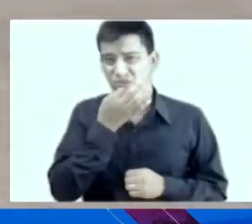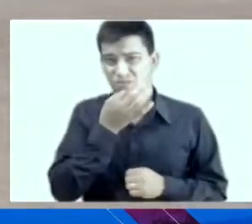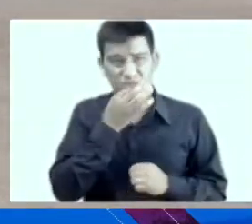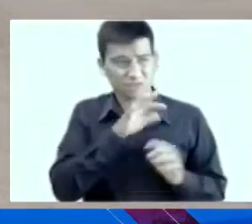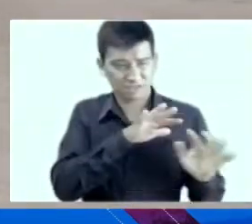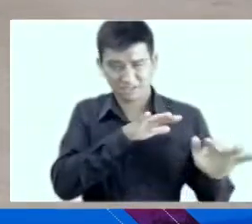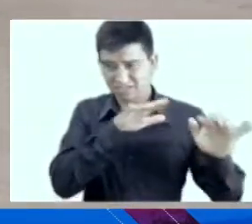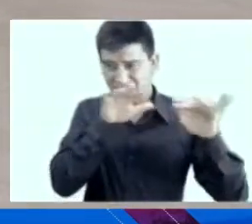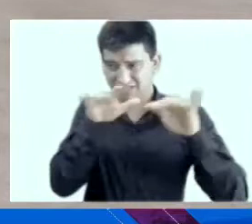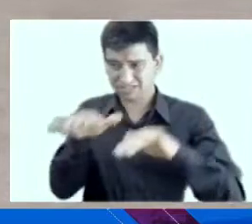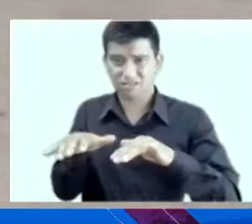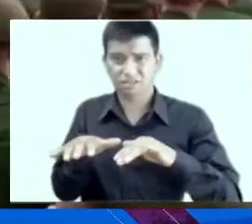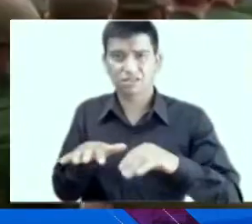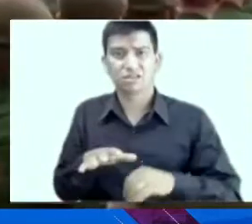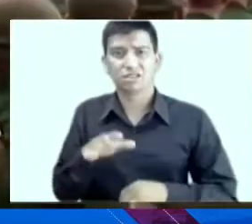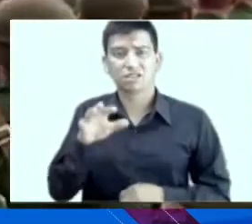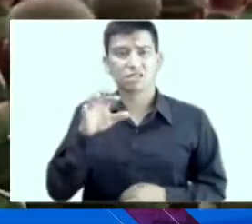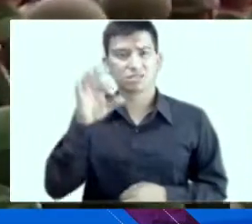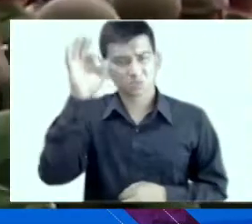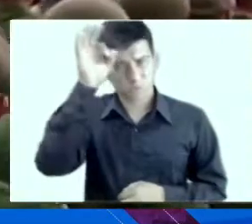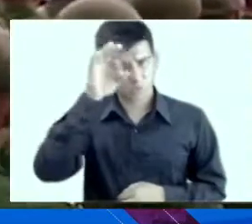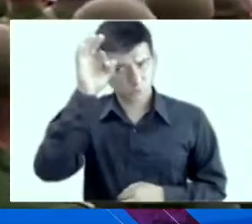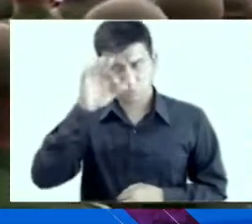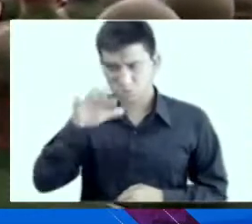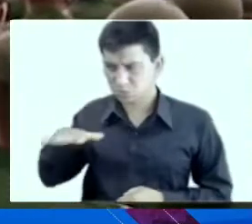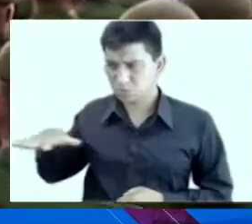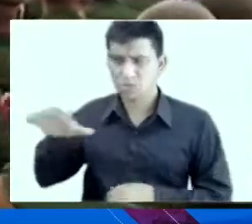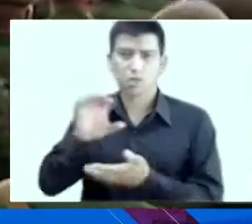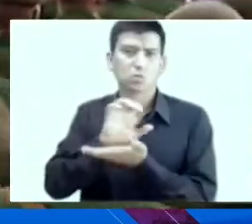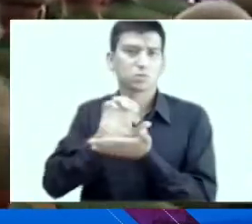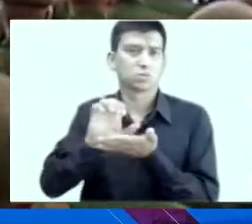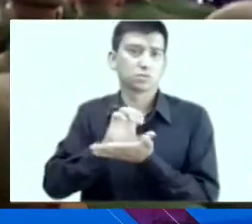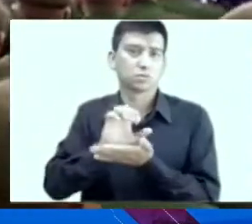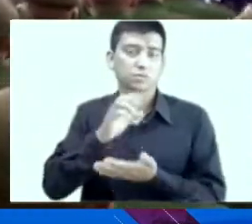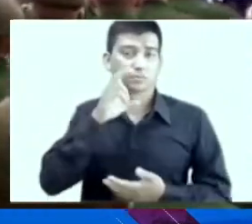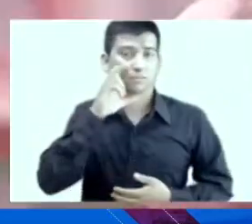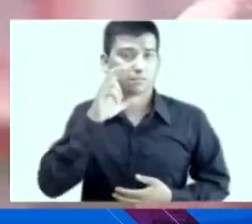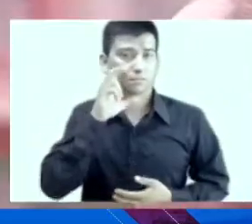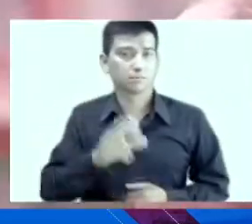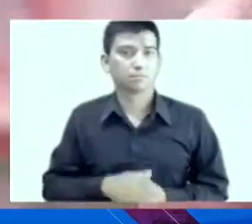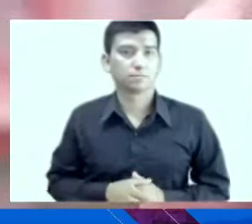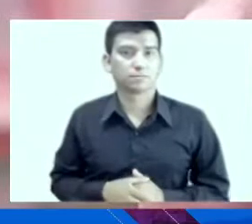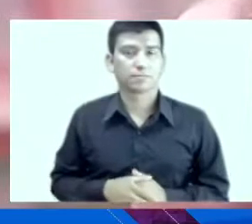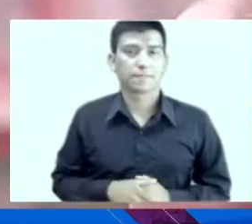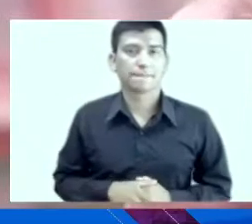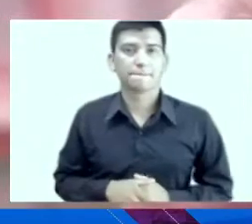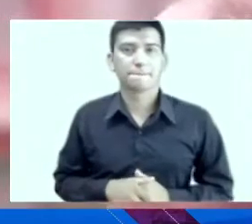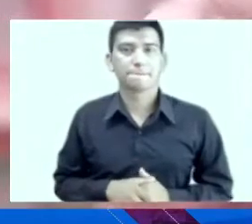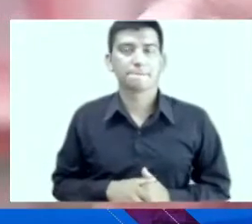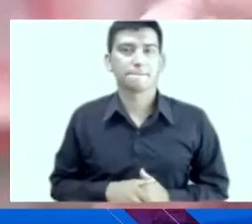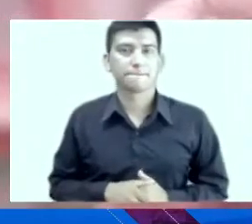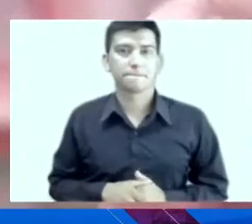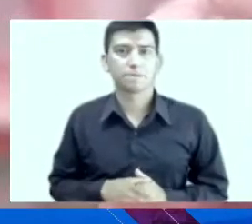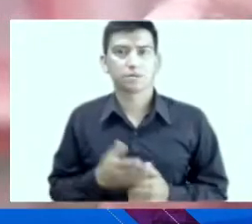Rusia no se la verá solo con Ucrania, sino con toda Europa. Qué terrible. Realmente este escenario que estás compartiendo me da